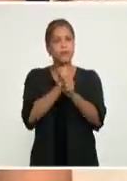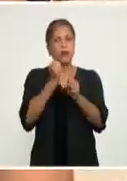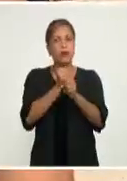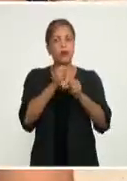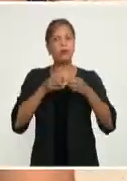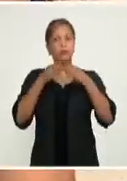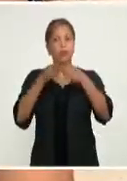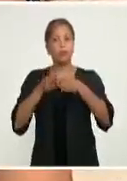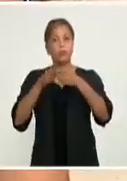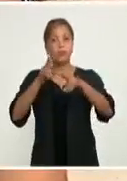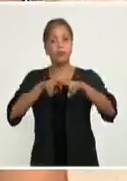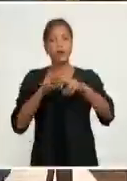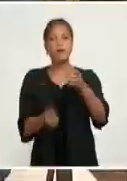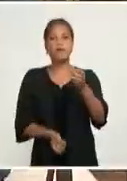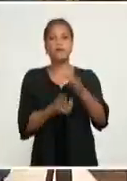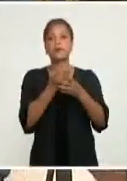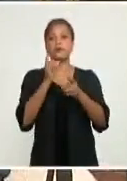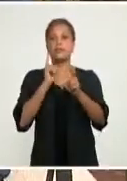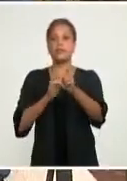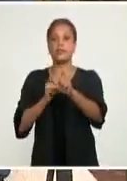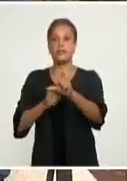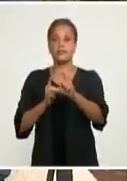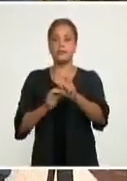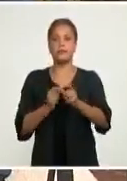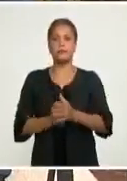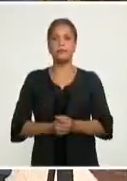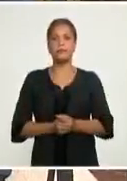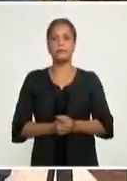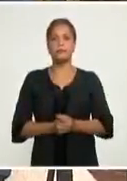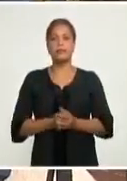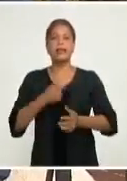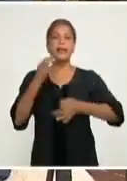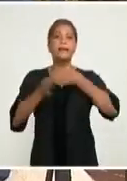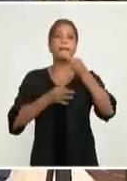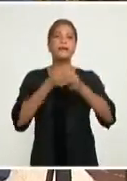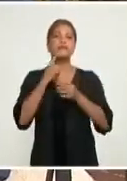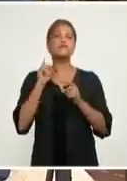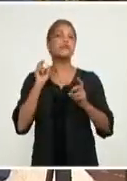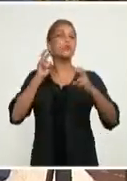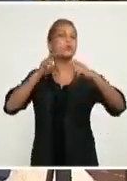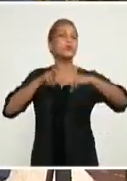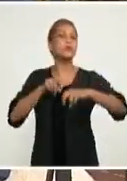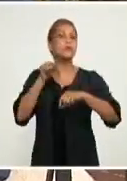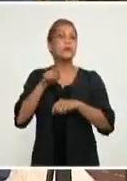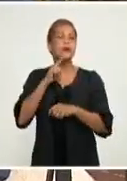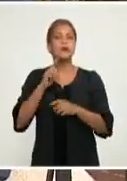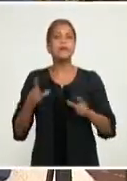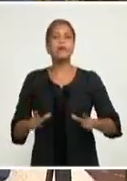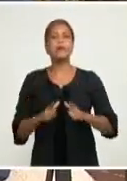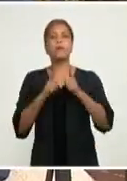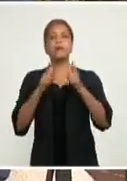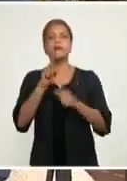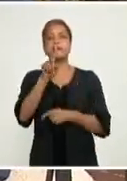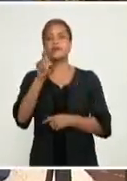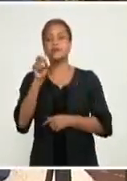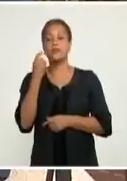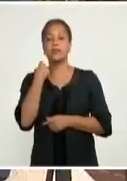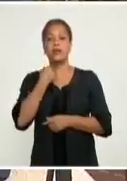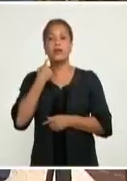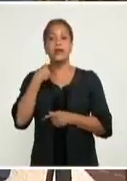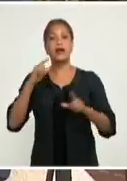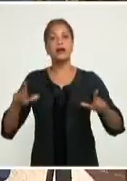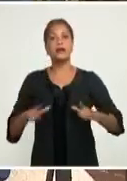y fue fundador de la CTC. Nos encontramos aquí para conmemorar el 120 aniversario de su natalicio,